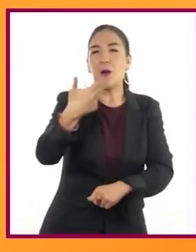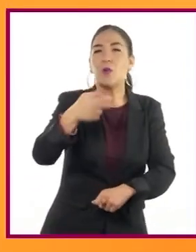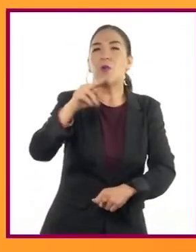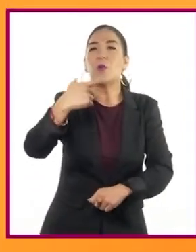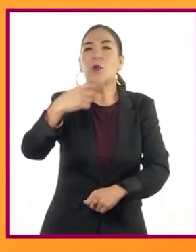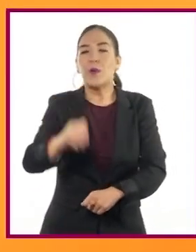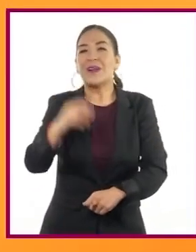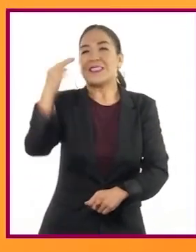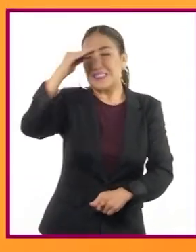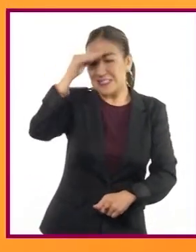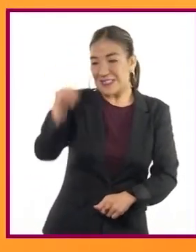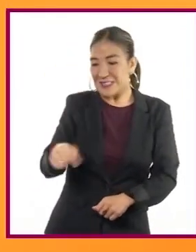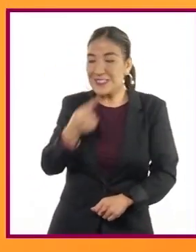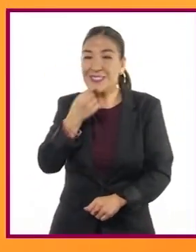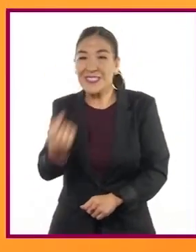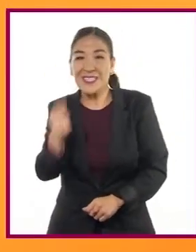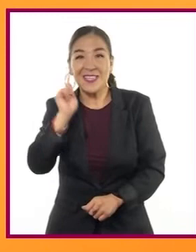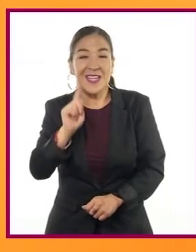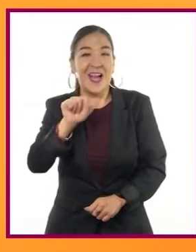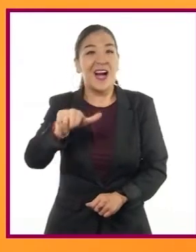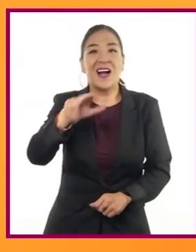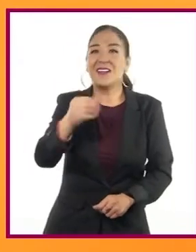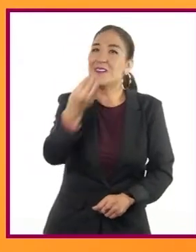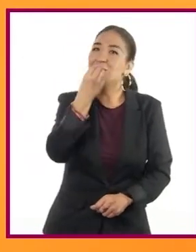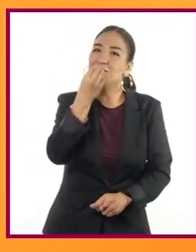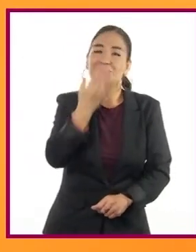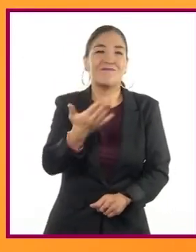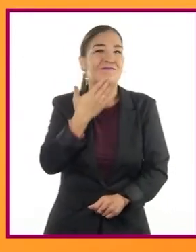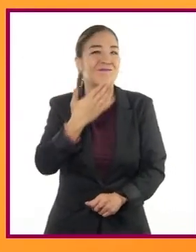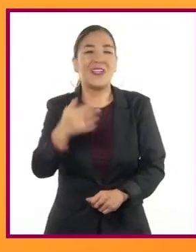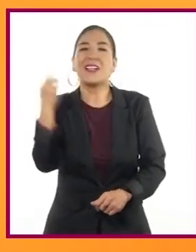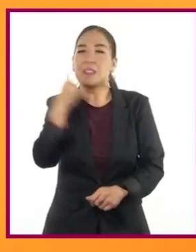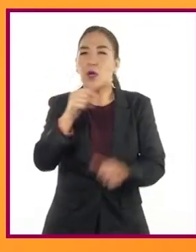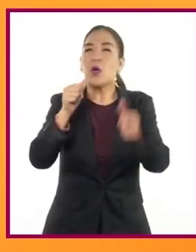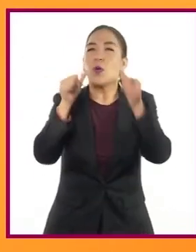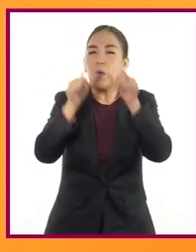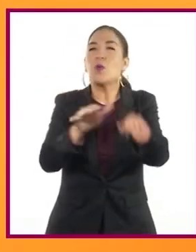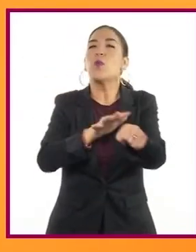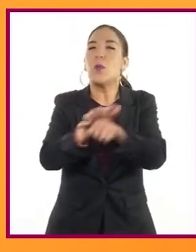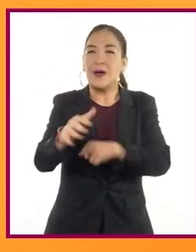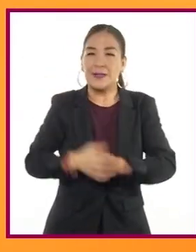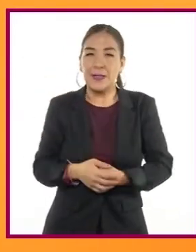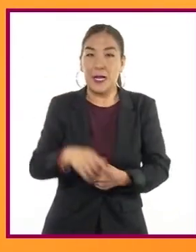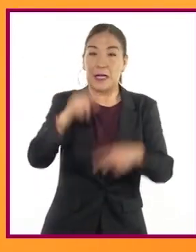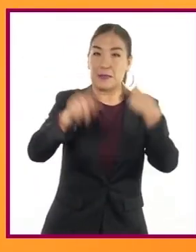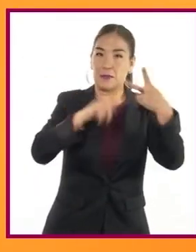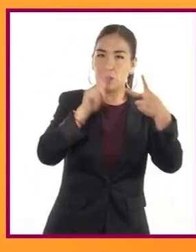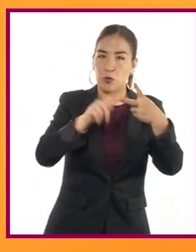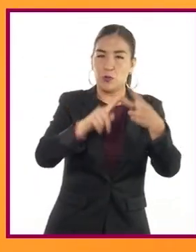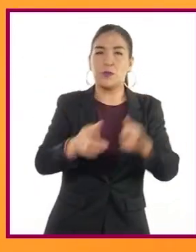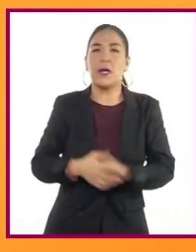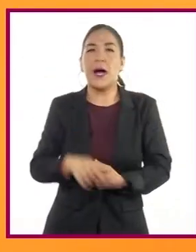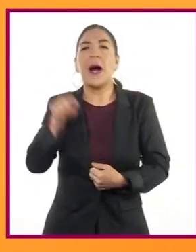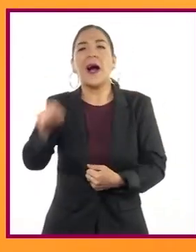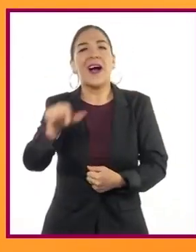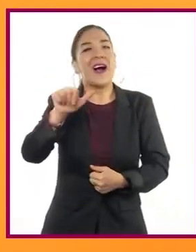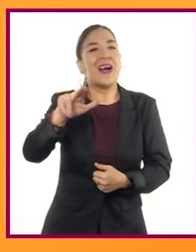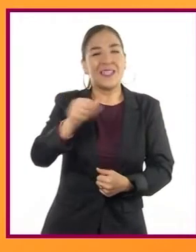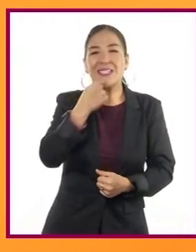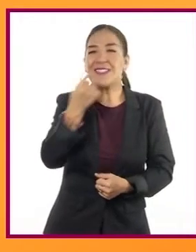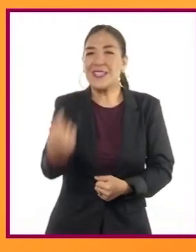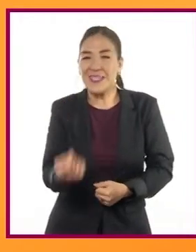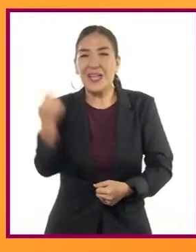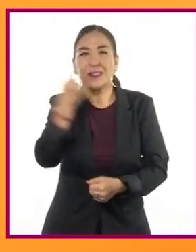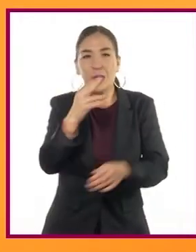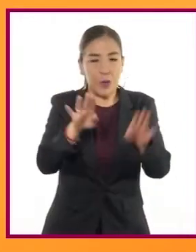saludables. Dos, Ana necesita recibir un empaque que le parezca atractivo para sentirse motivada